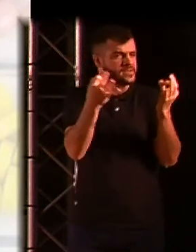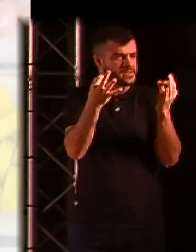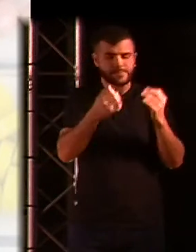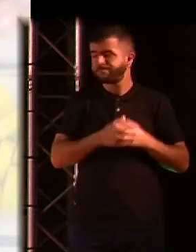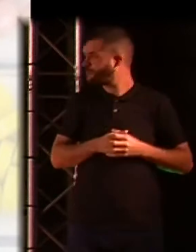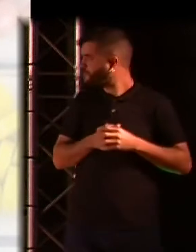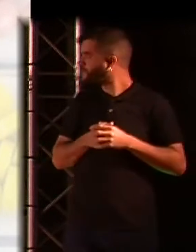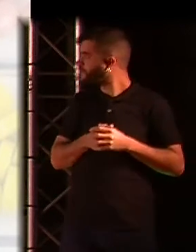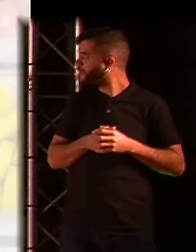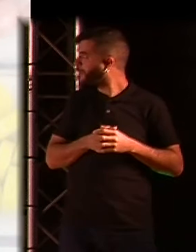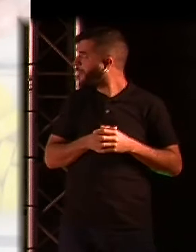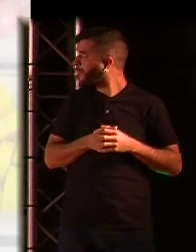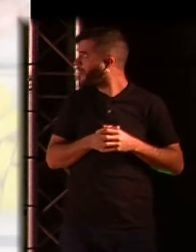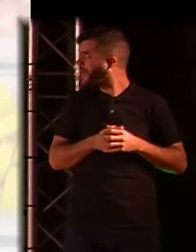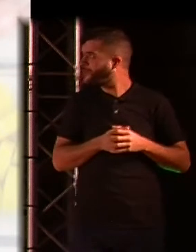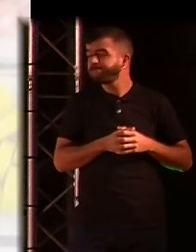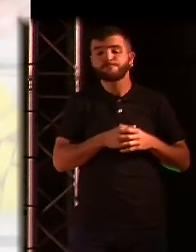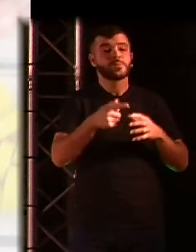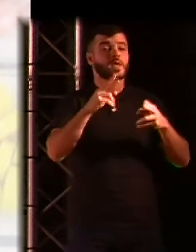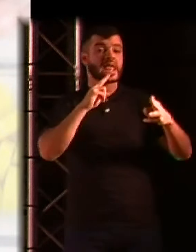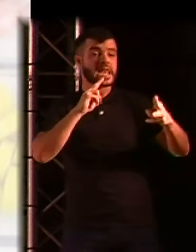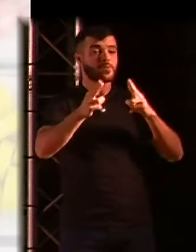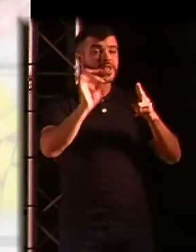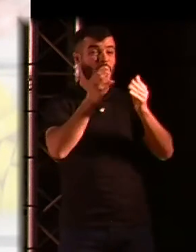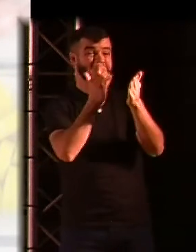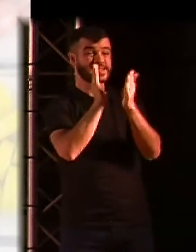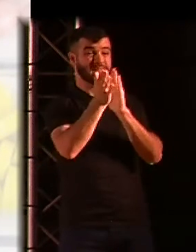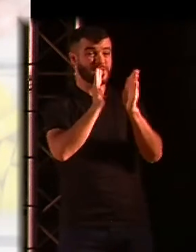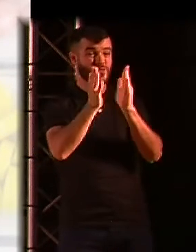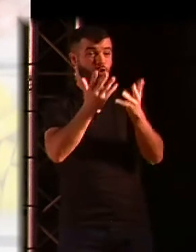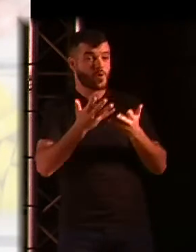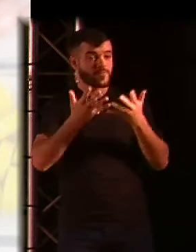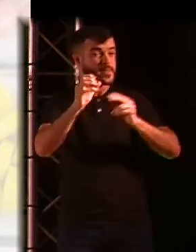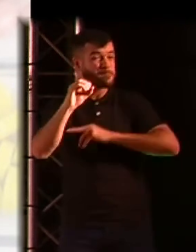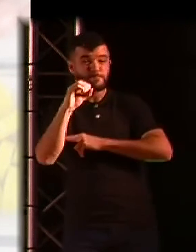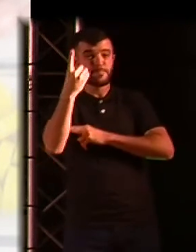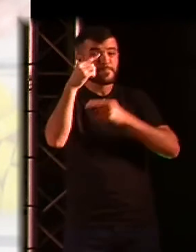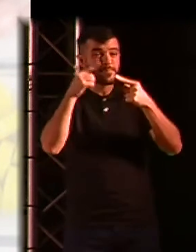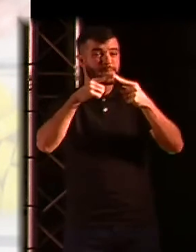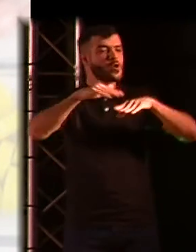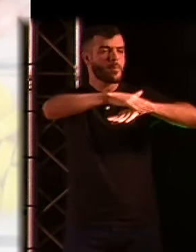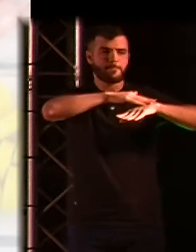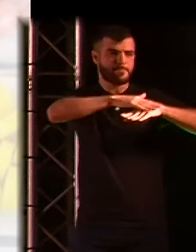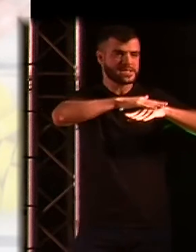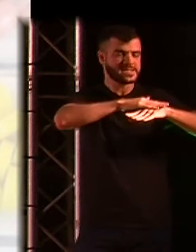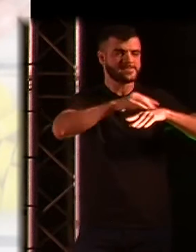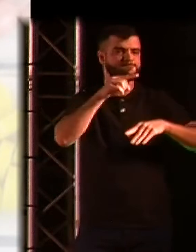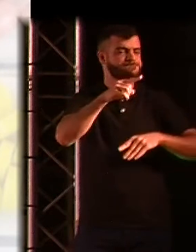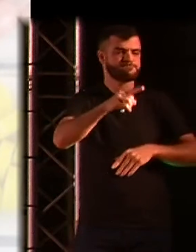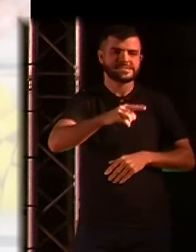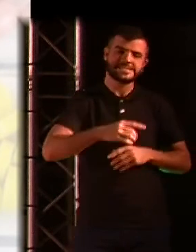ofrecer la respuesta o la intervención más básica. Si esa respuesta no ha